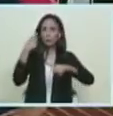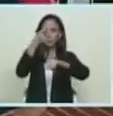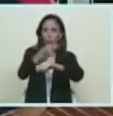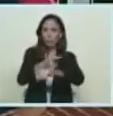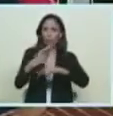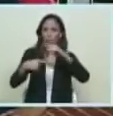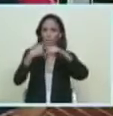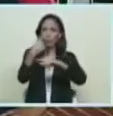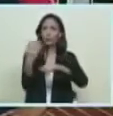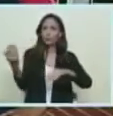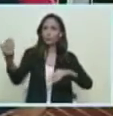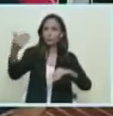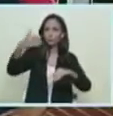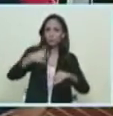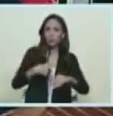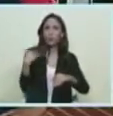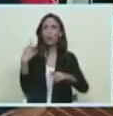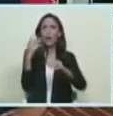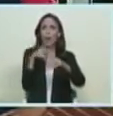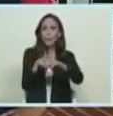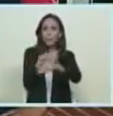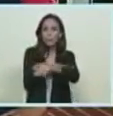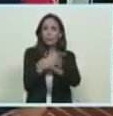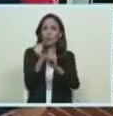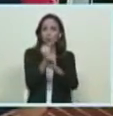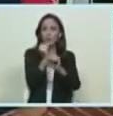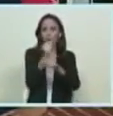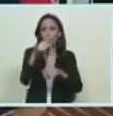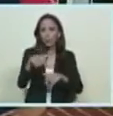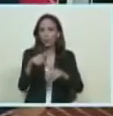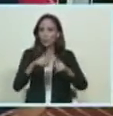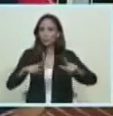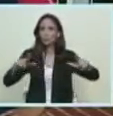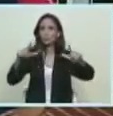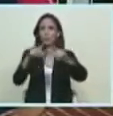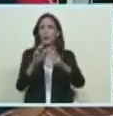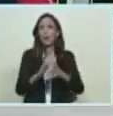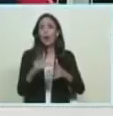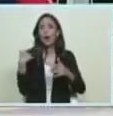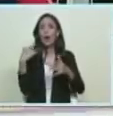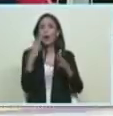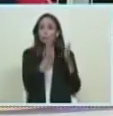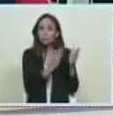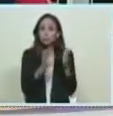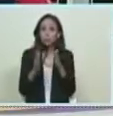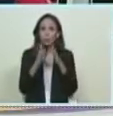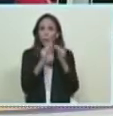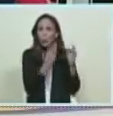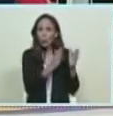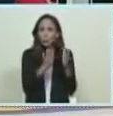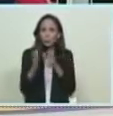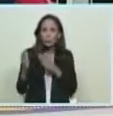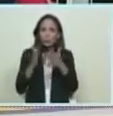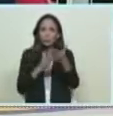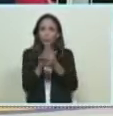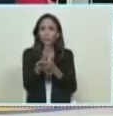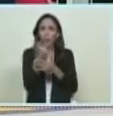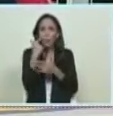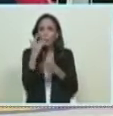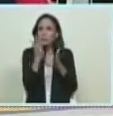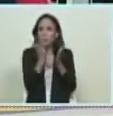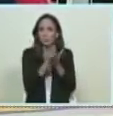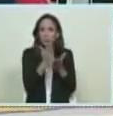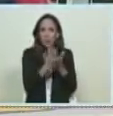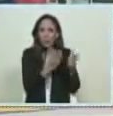hagan también su pasantía aquí en la misión Negra Hipólita. Como usted bien lo dice, vamos a articular, como de hecho hacemos frecuentemente